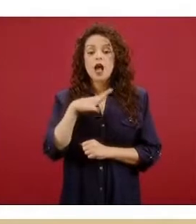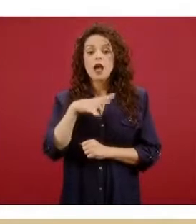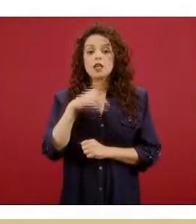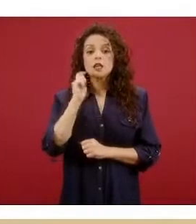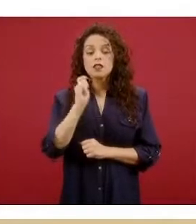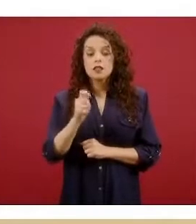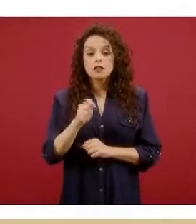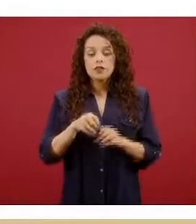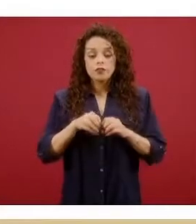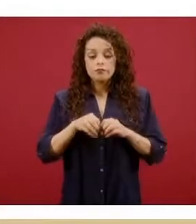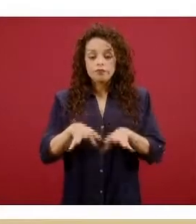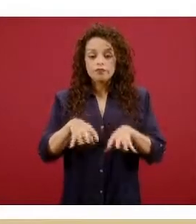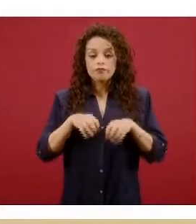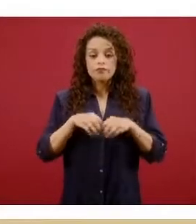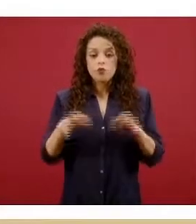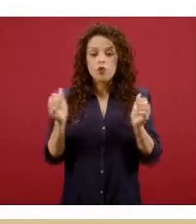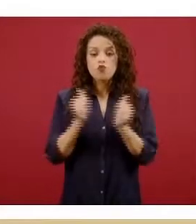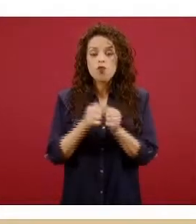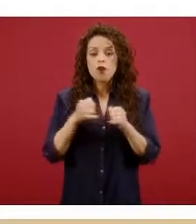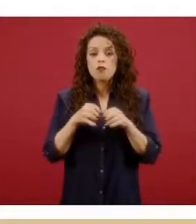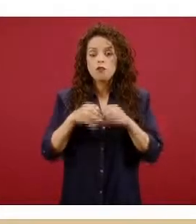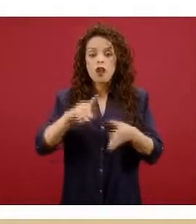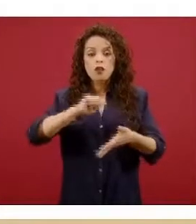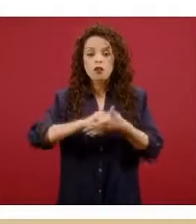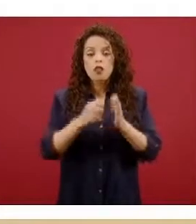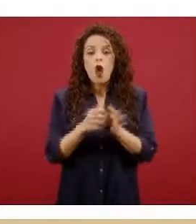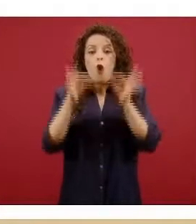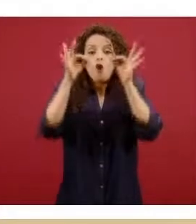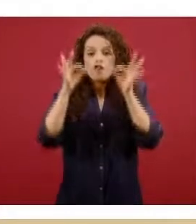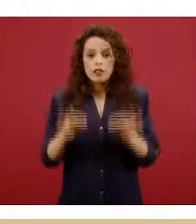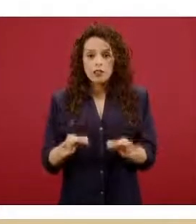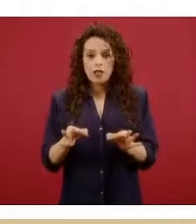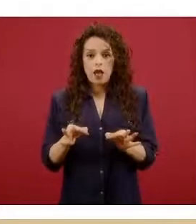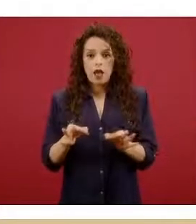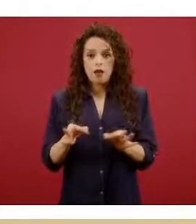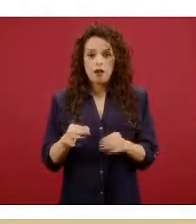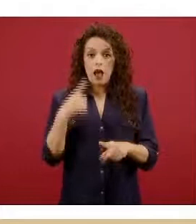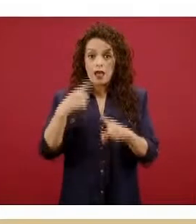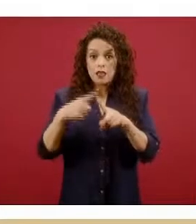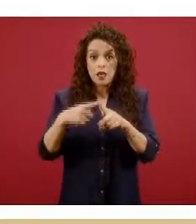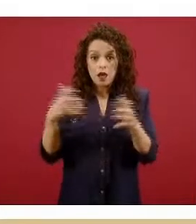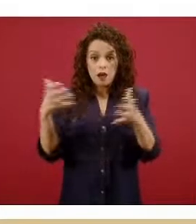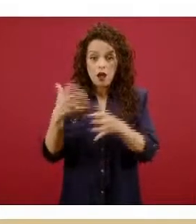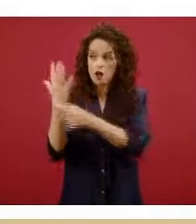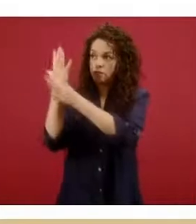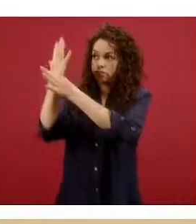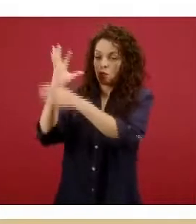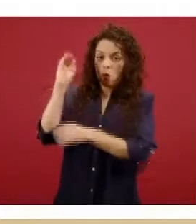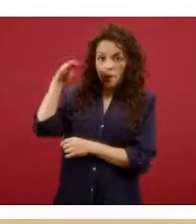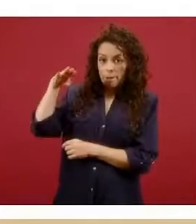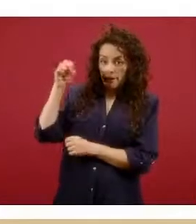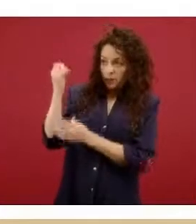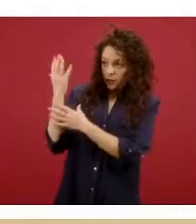las publicaciones técnicas oficiales de la Organización Mundial de la Salud, de los